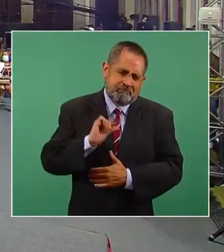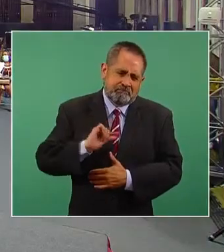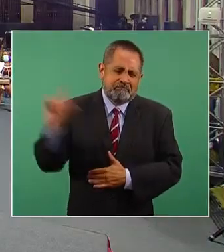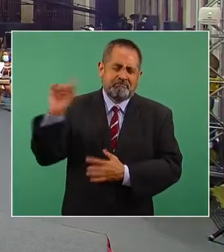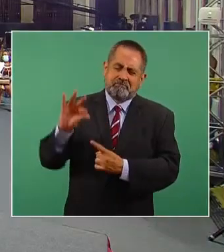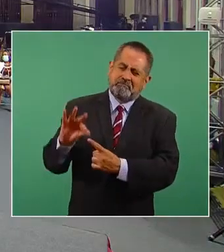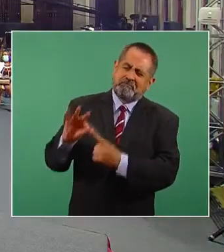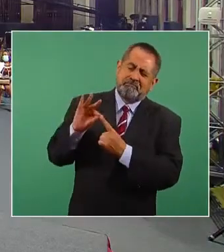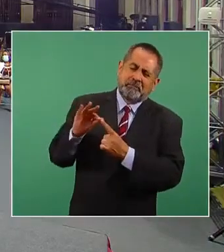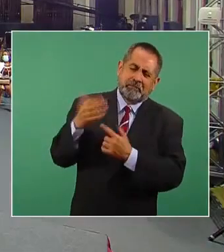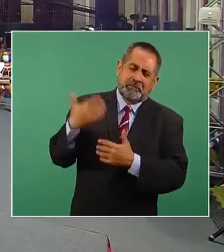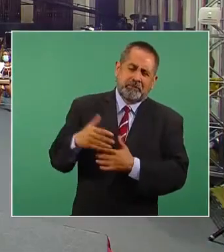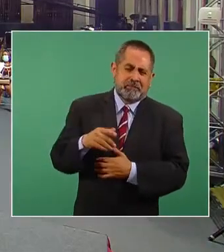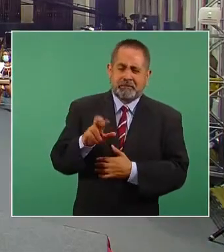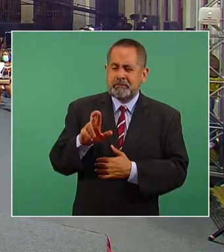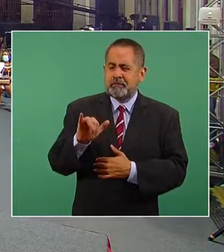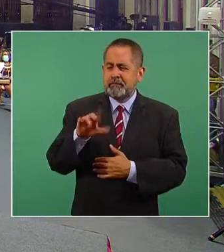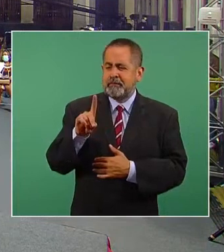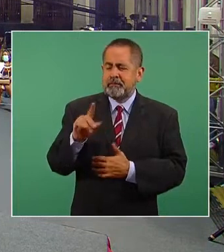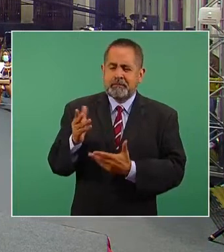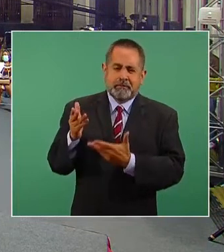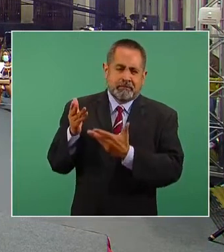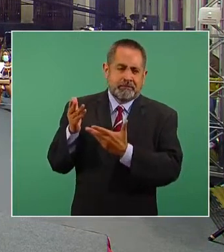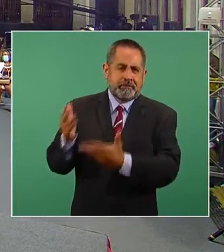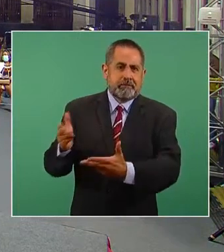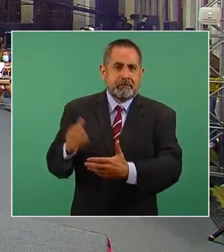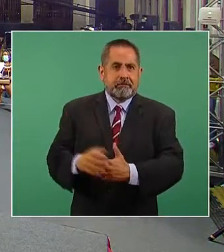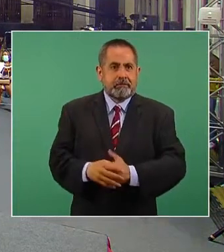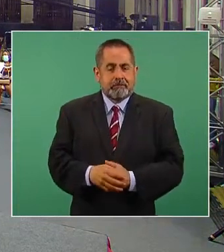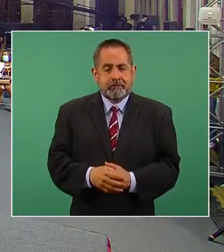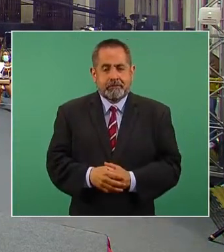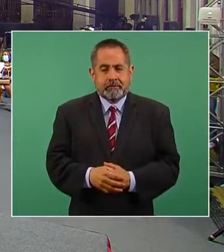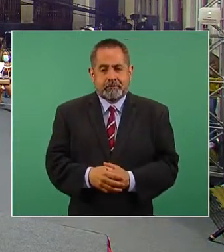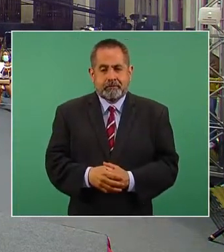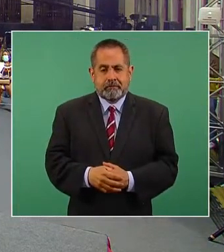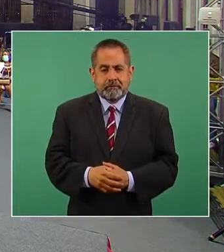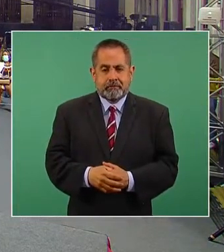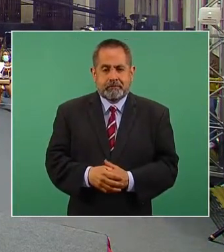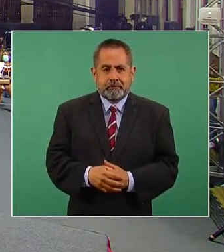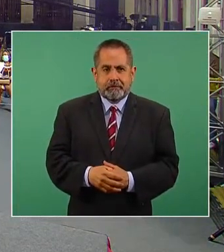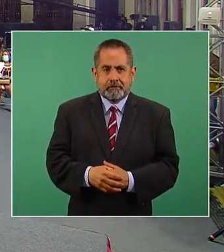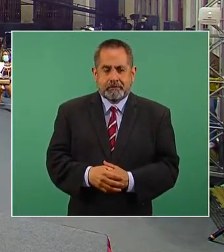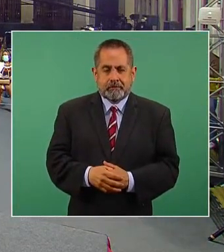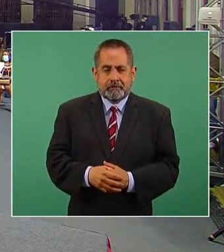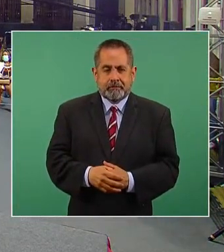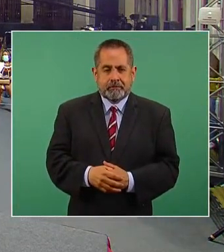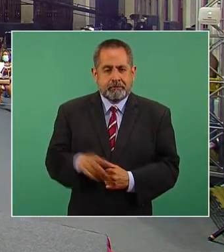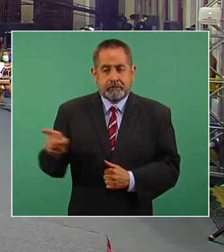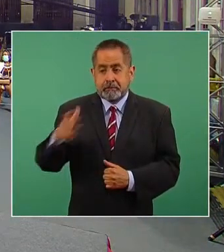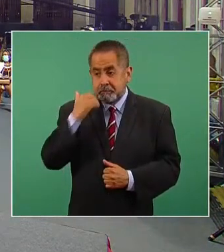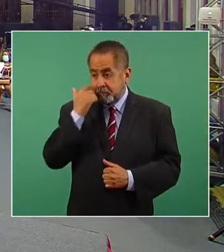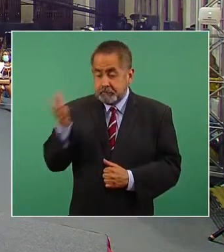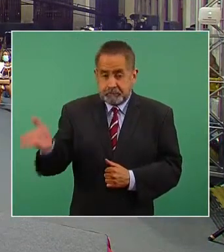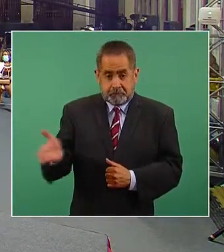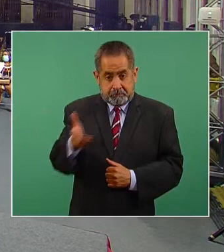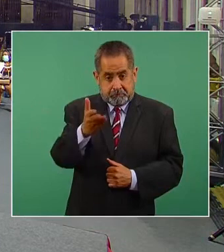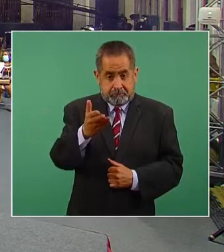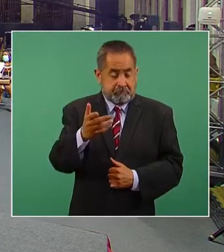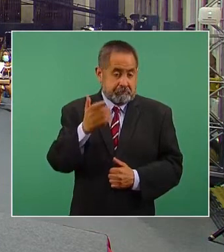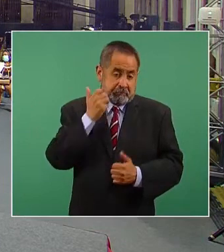ejemplar, Ricardo Sheffield, pero quiere ir a